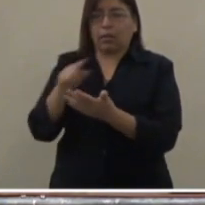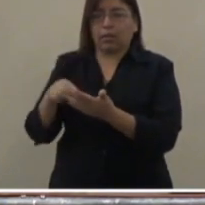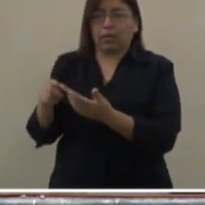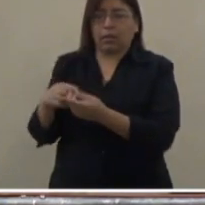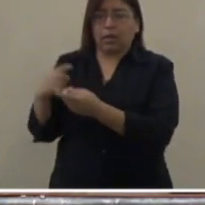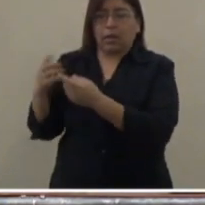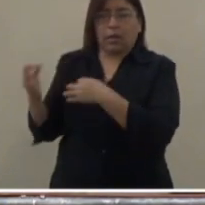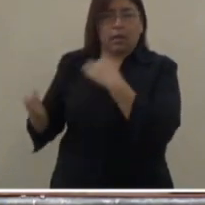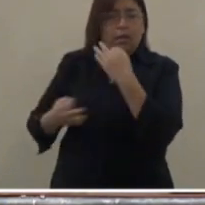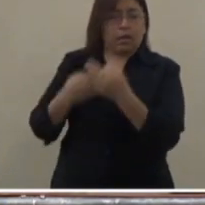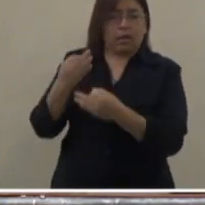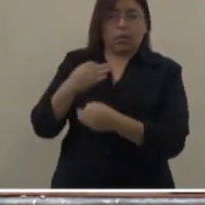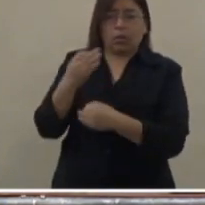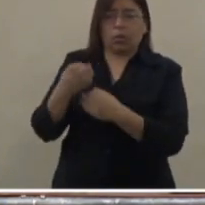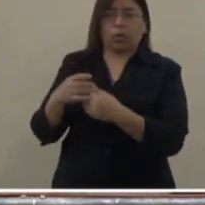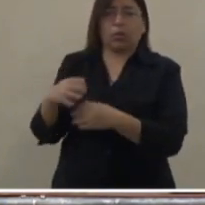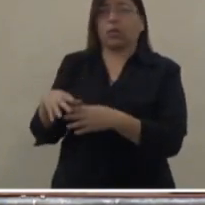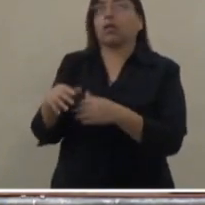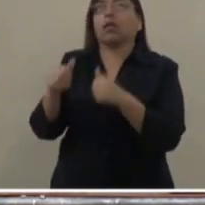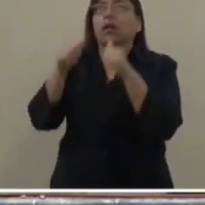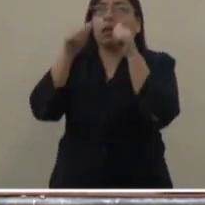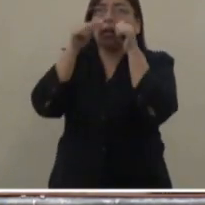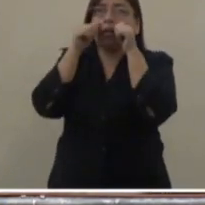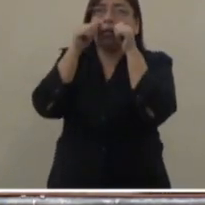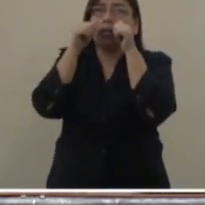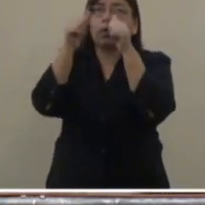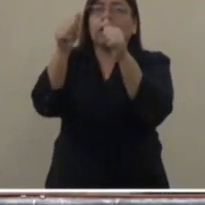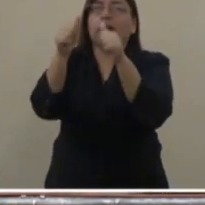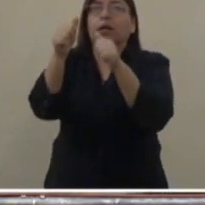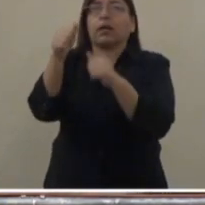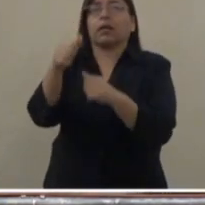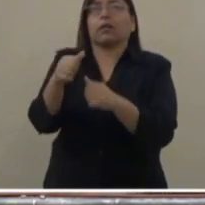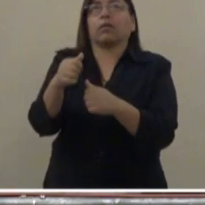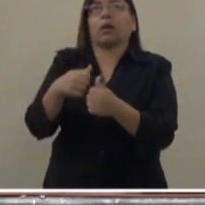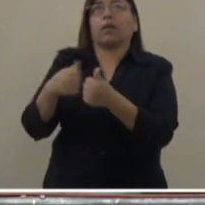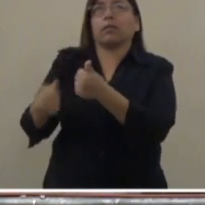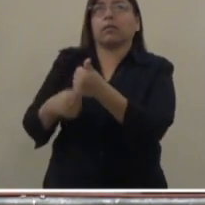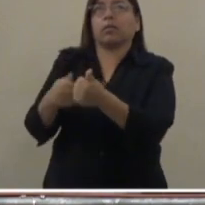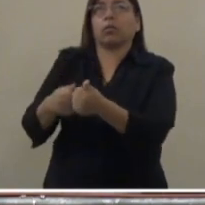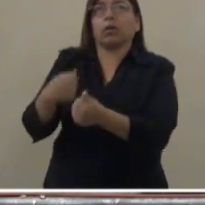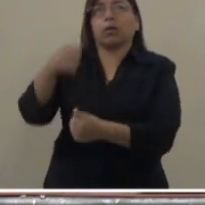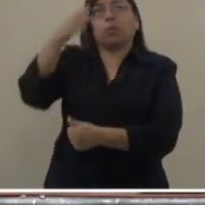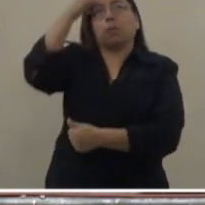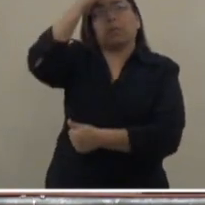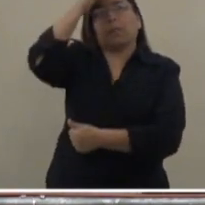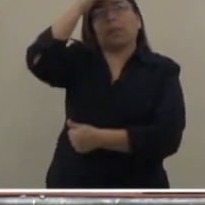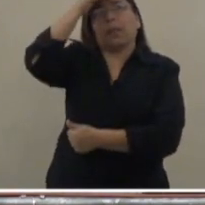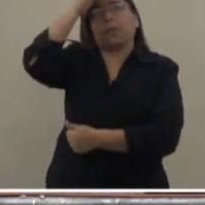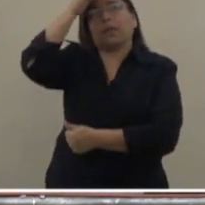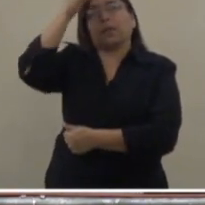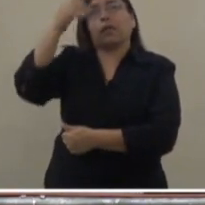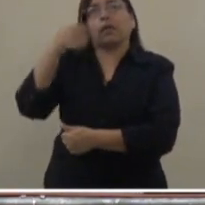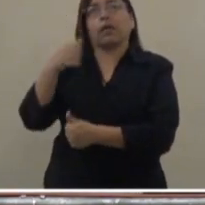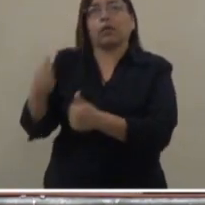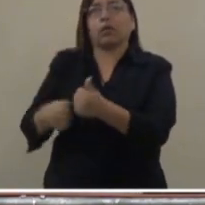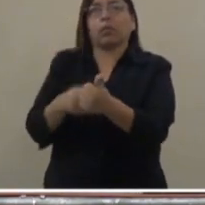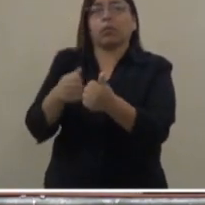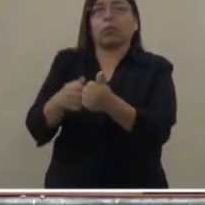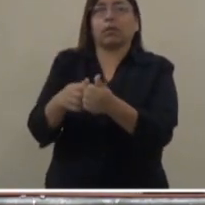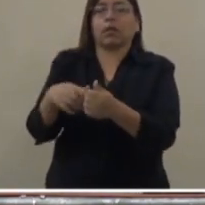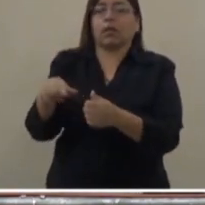discípulos iban a escuchar la enseñanza de los apóstoles. Estaban en la fracción del